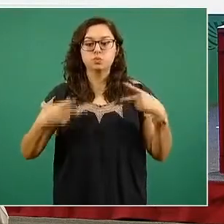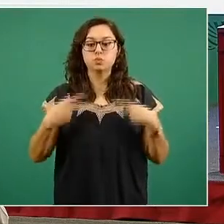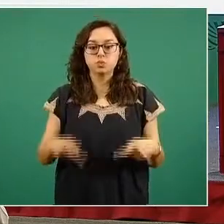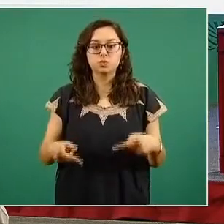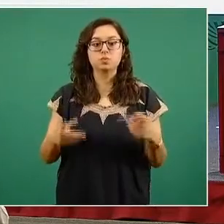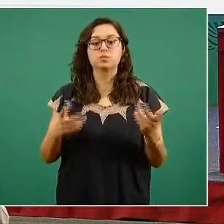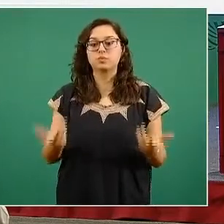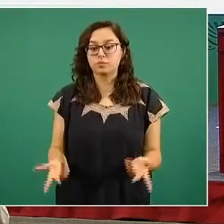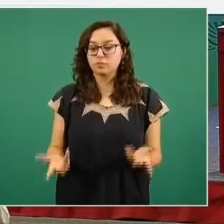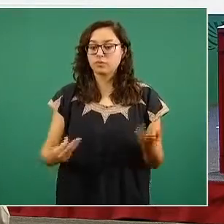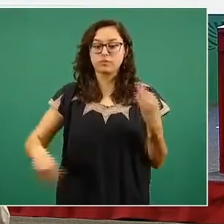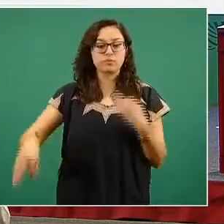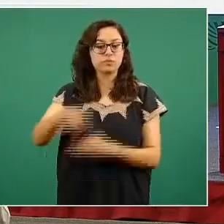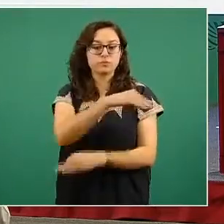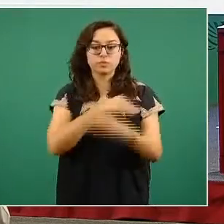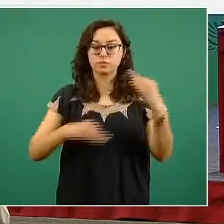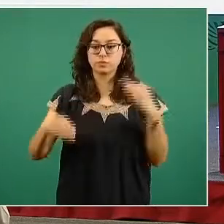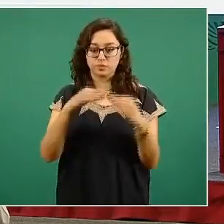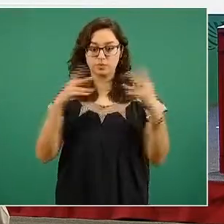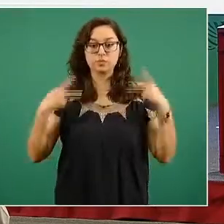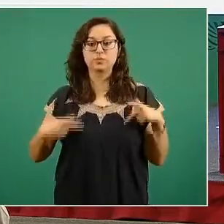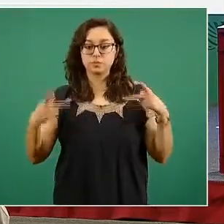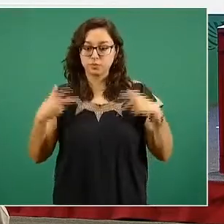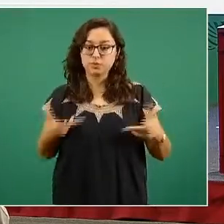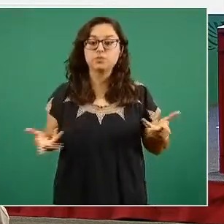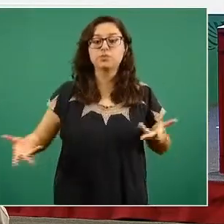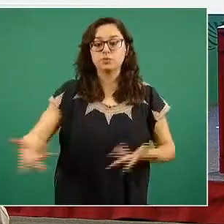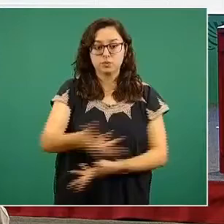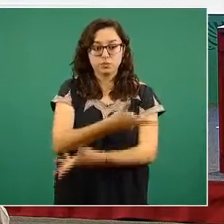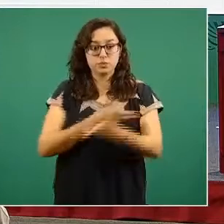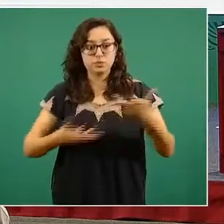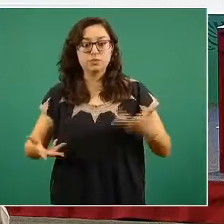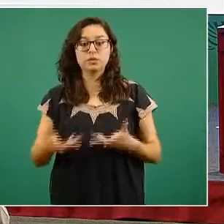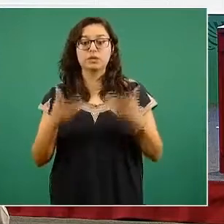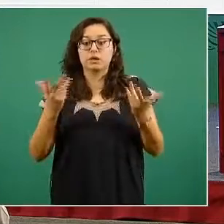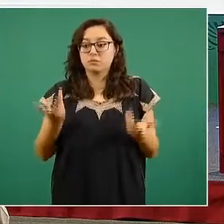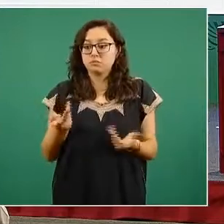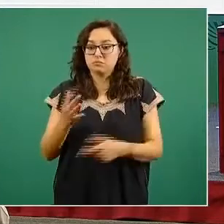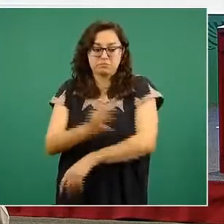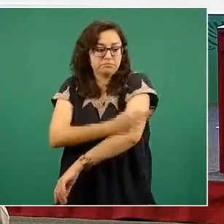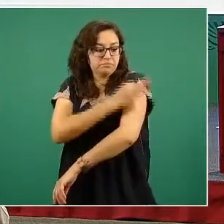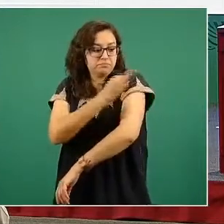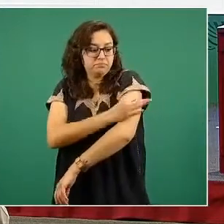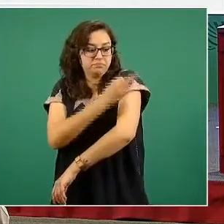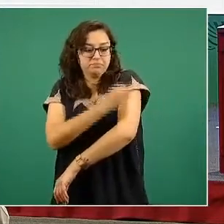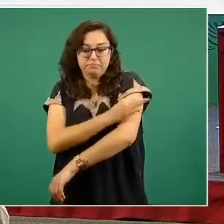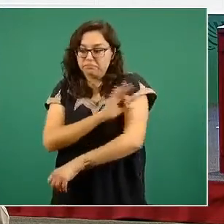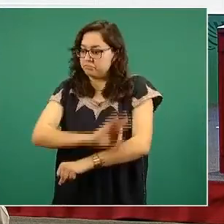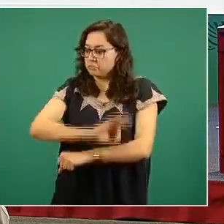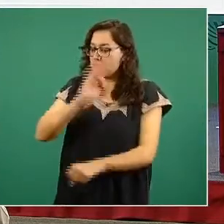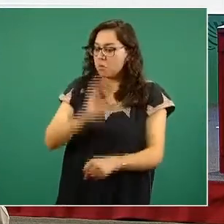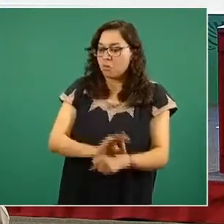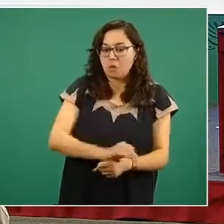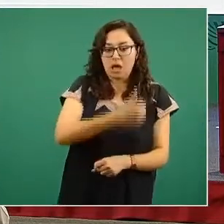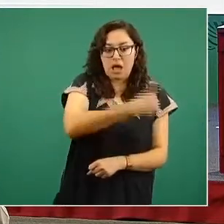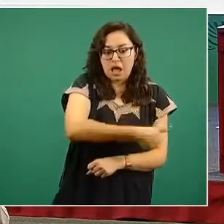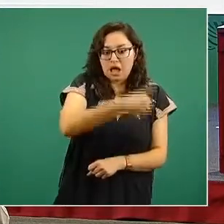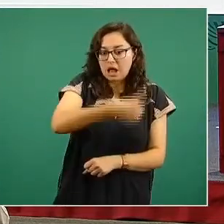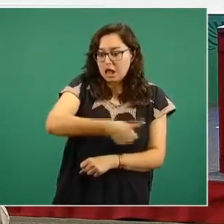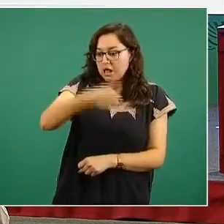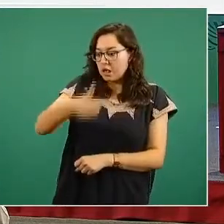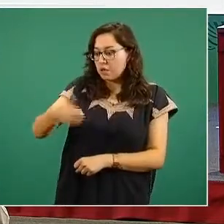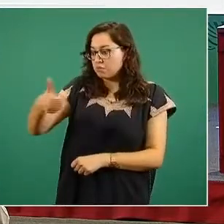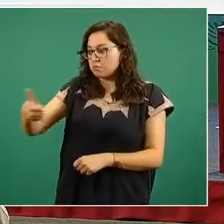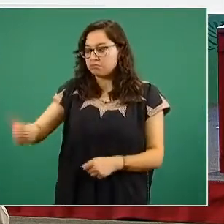distantes y en general todos con quienes convivimos, en la medida en que cada persona protegida que se evite que se